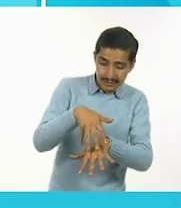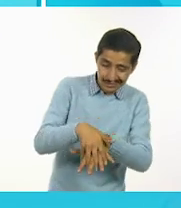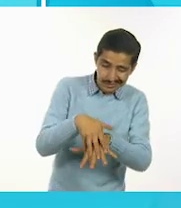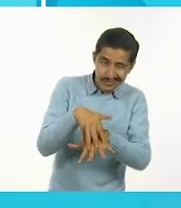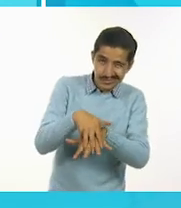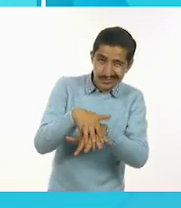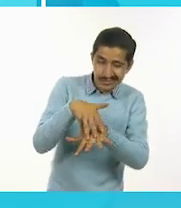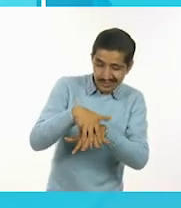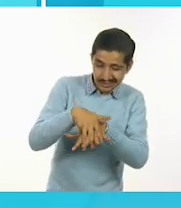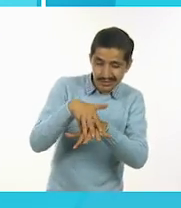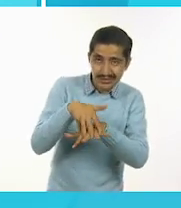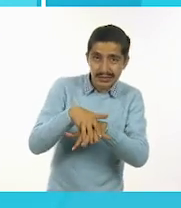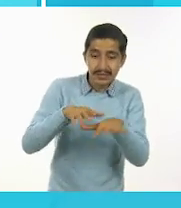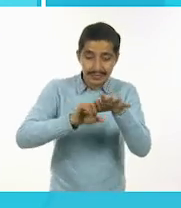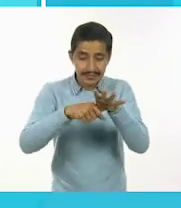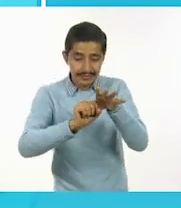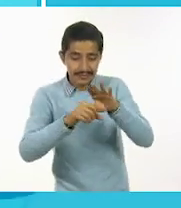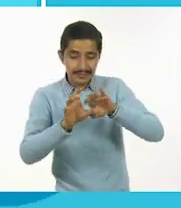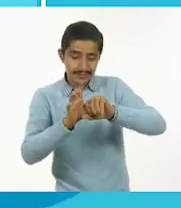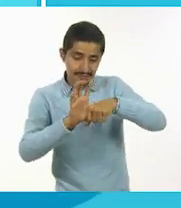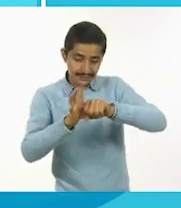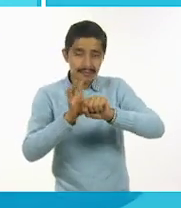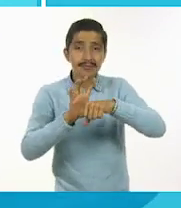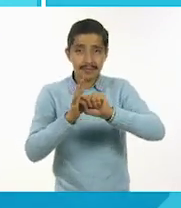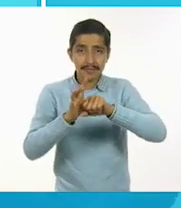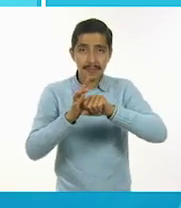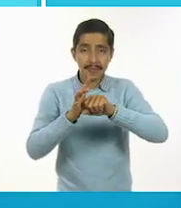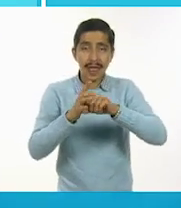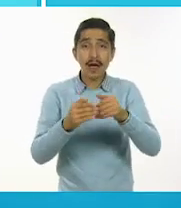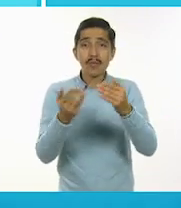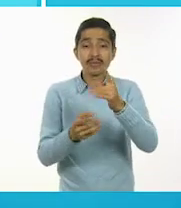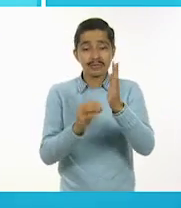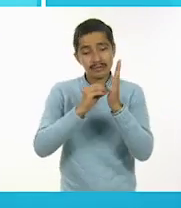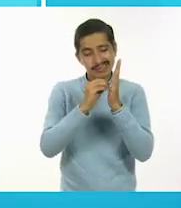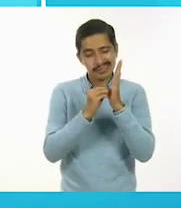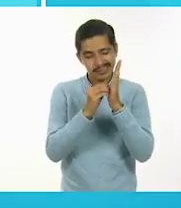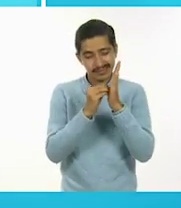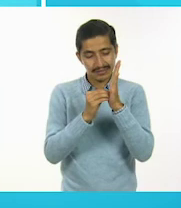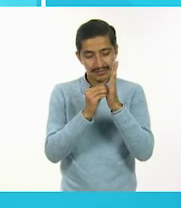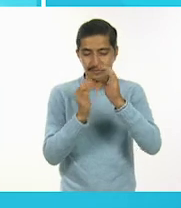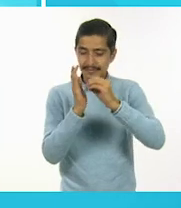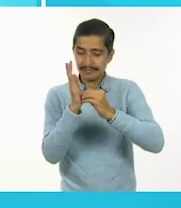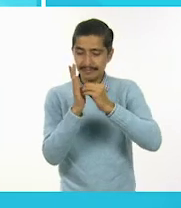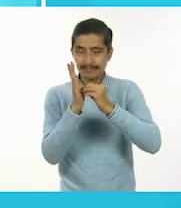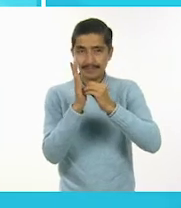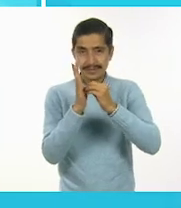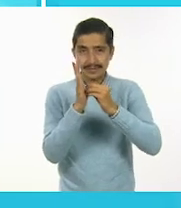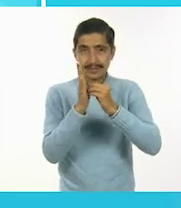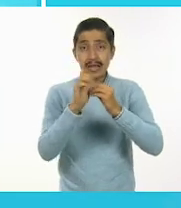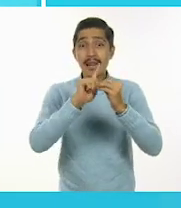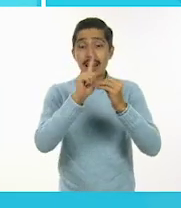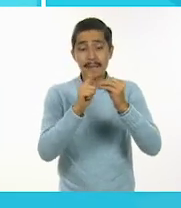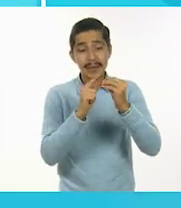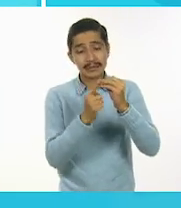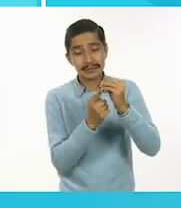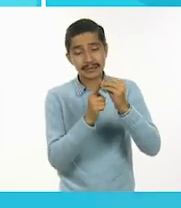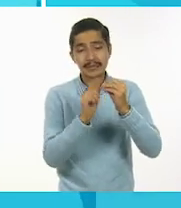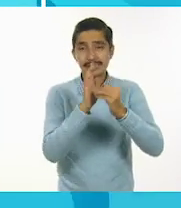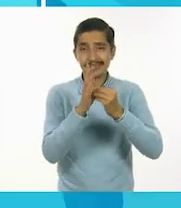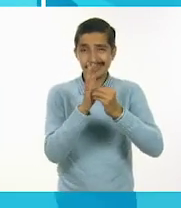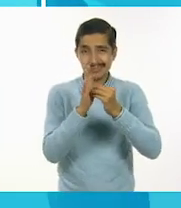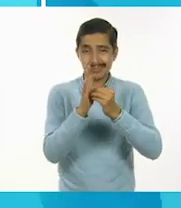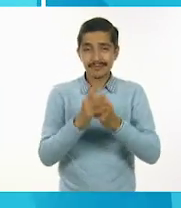la otra mano. Frota los dedos. Ahora haz como que rasguñas la palma de tus manos para lavar tus